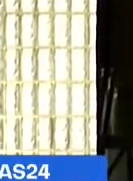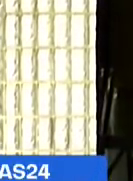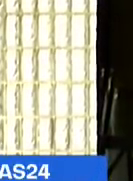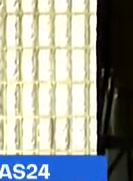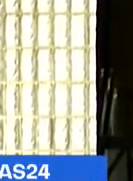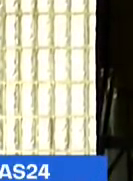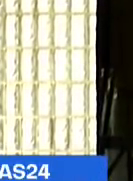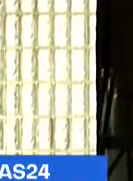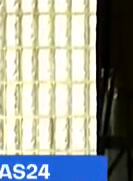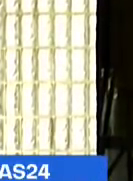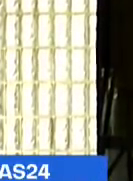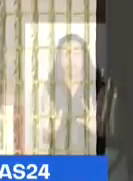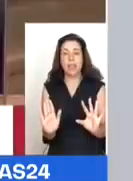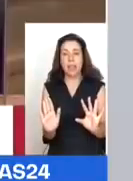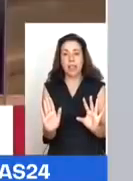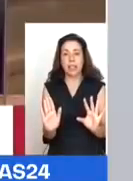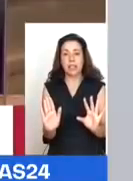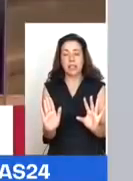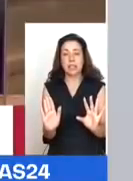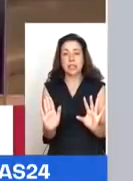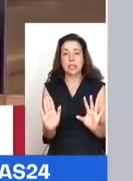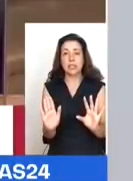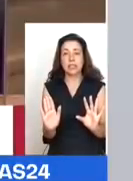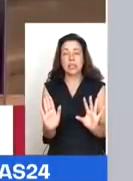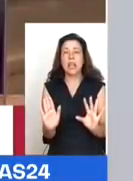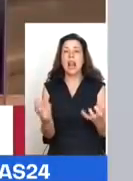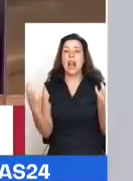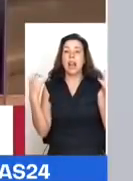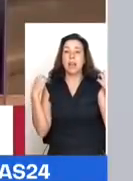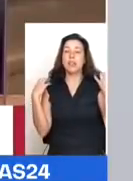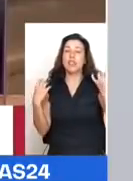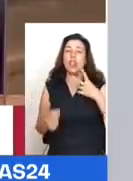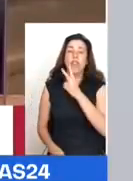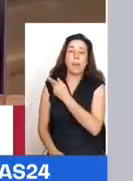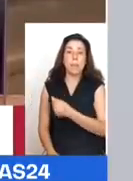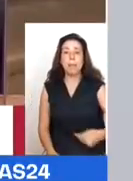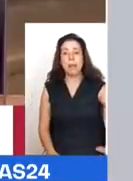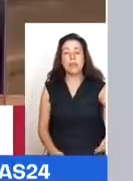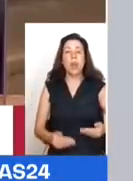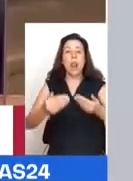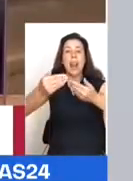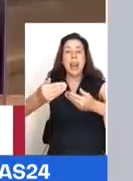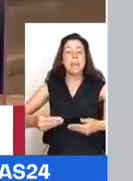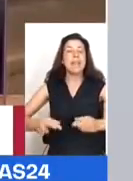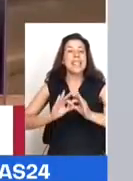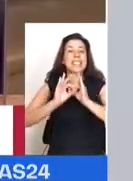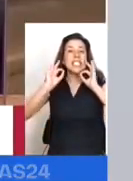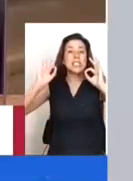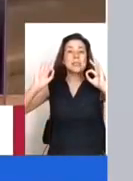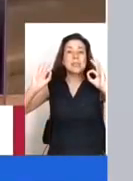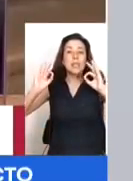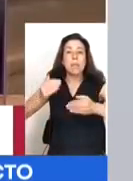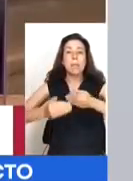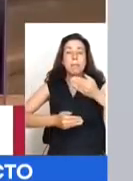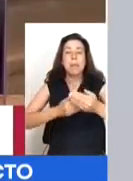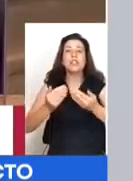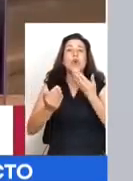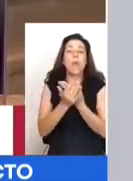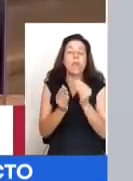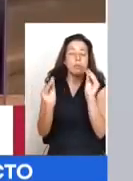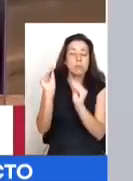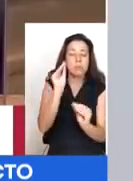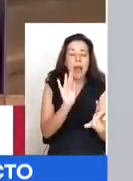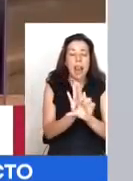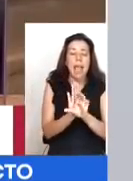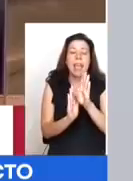en general. La idea de legislar esta iniciativa, por cierto, se vota en la sala de la Cámara y a diferencia de lo que pasa en el Senado, acá